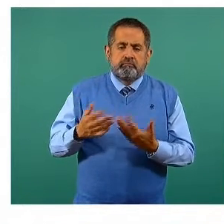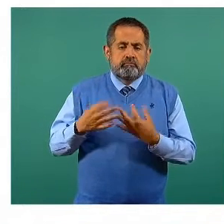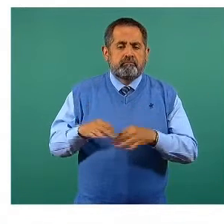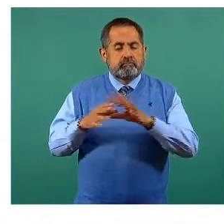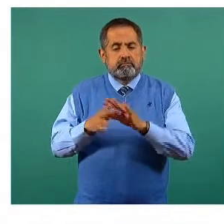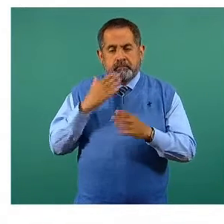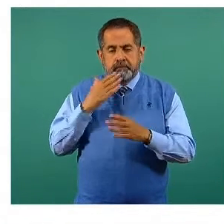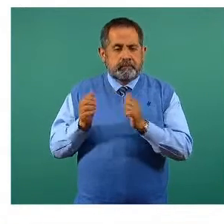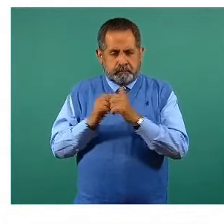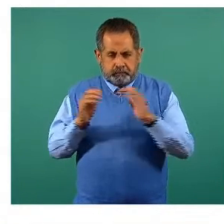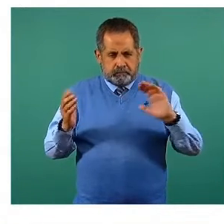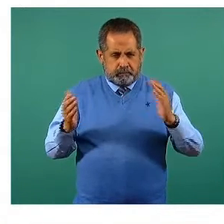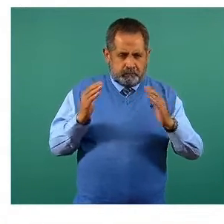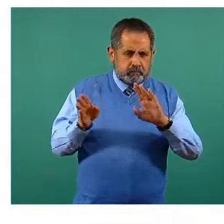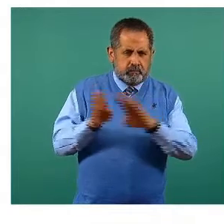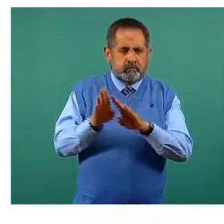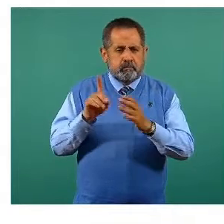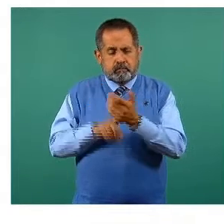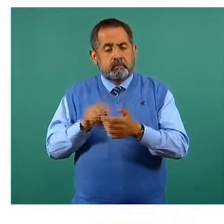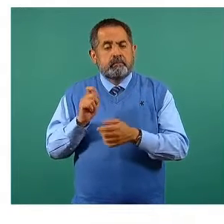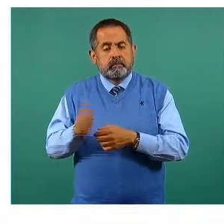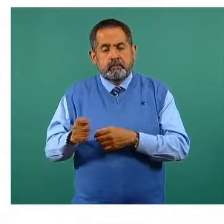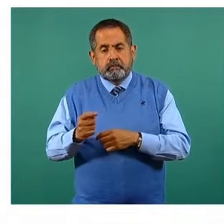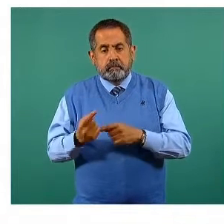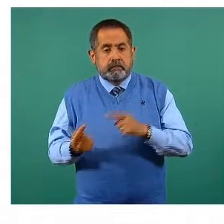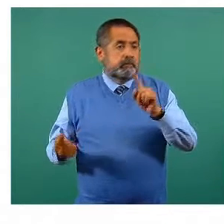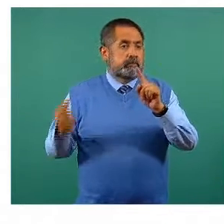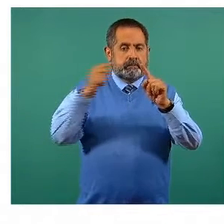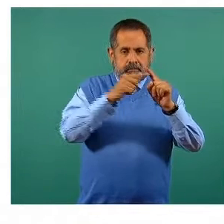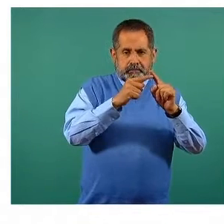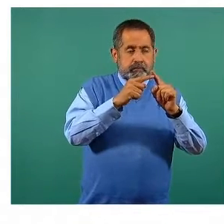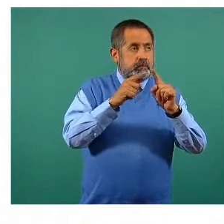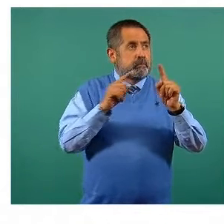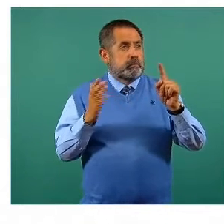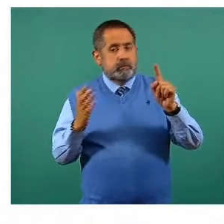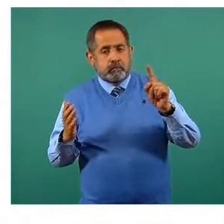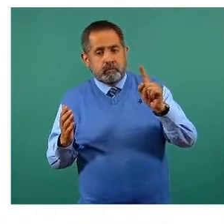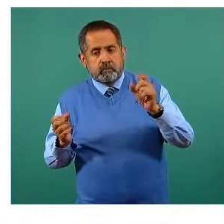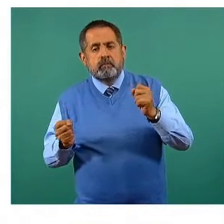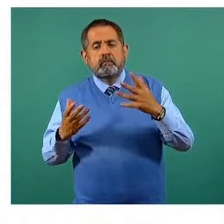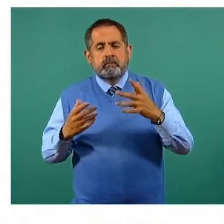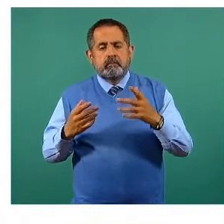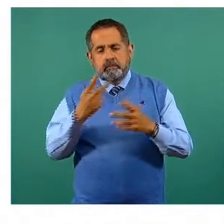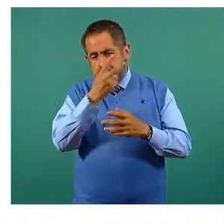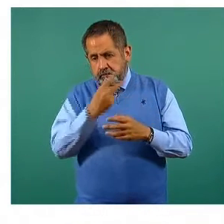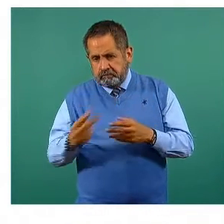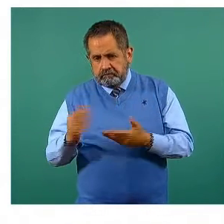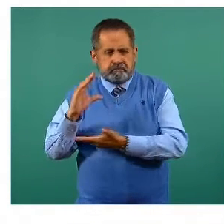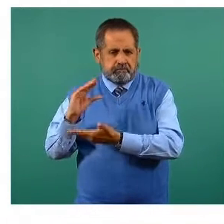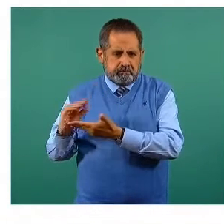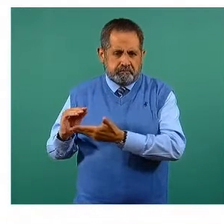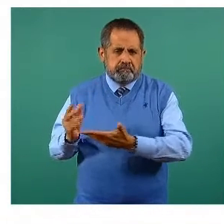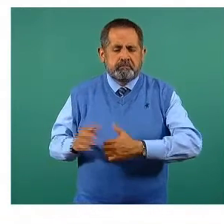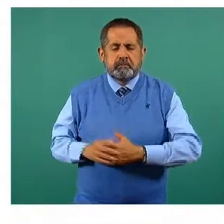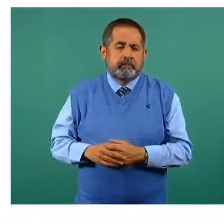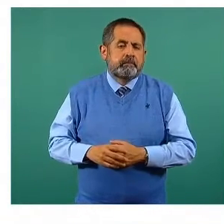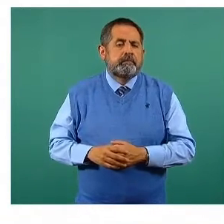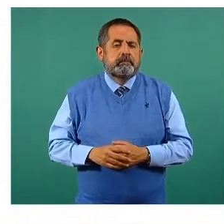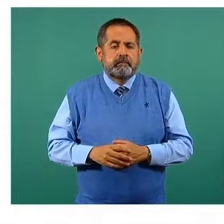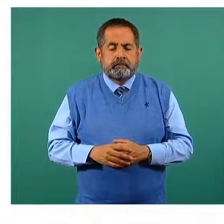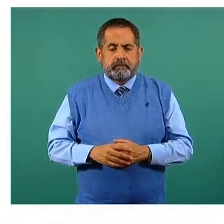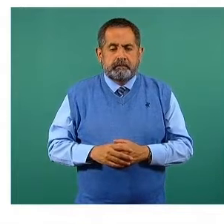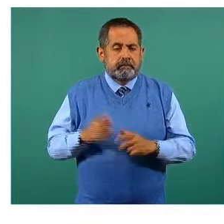lo medimos o lo comparamos con el pico más alto, obviamente, que tuvimos a principios de este mismo año.